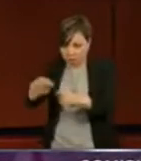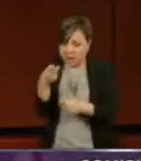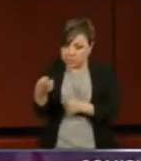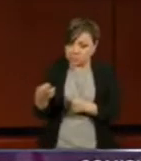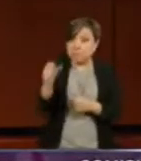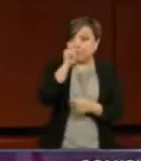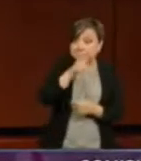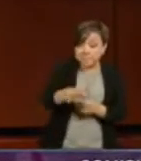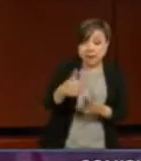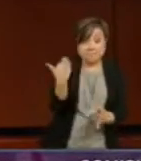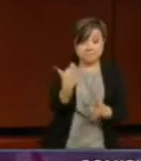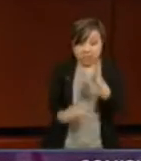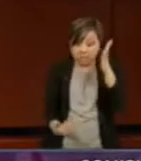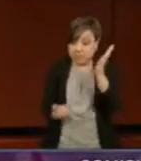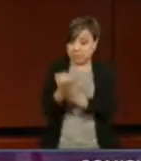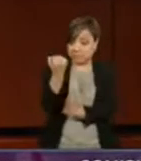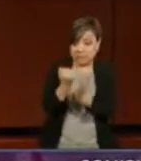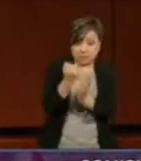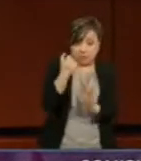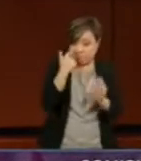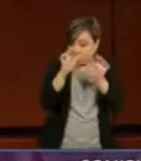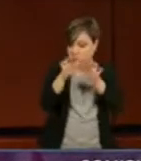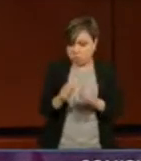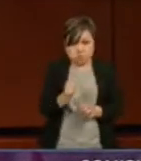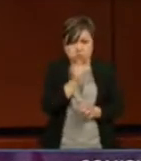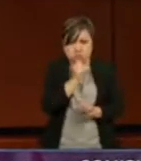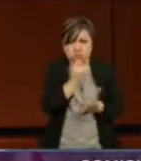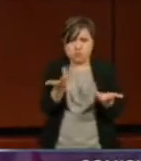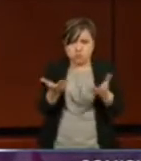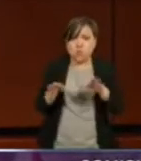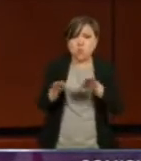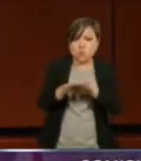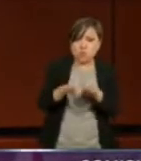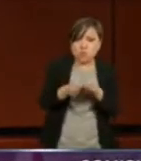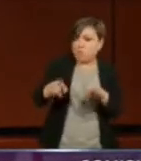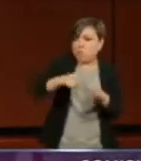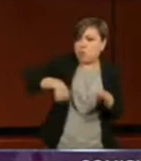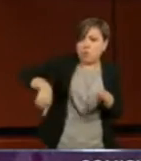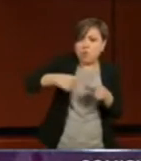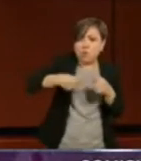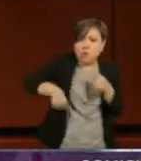no existir tal dictamen, no hay materia y, por consiguiente, sería